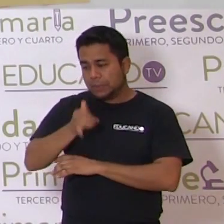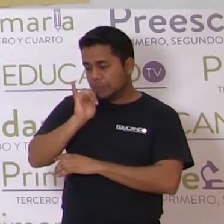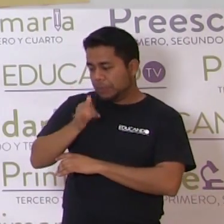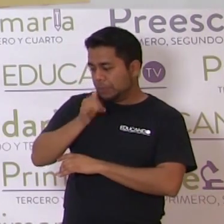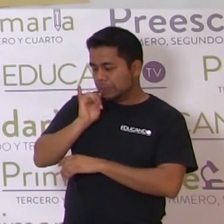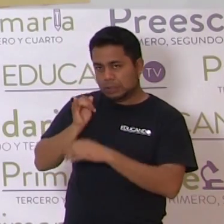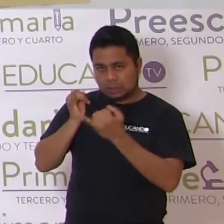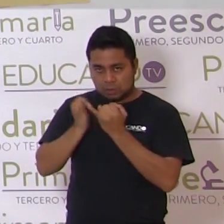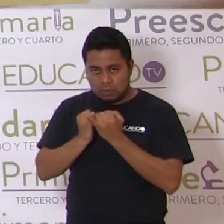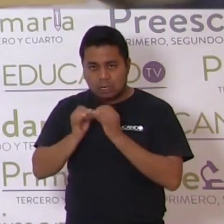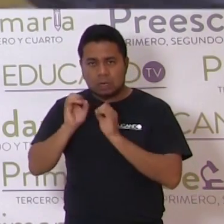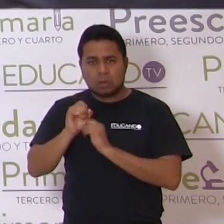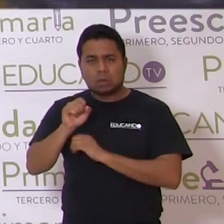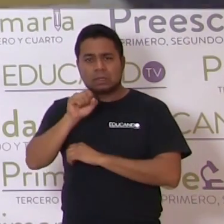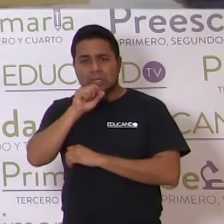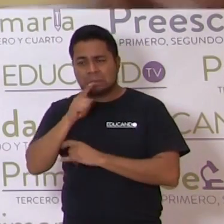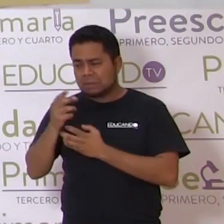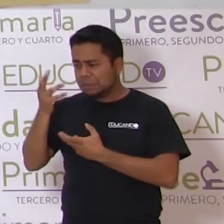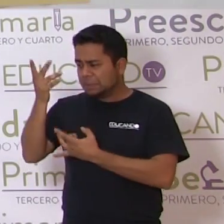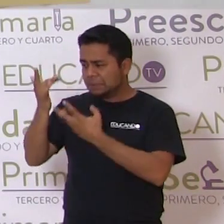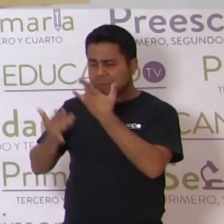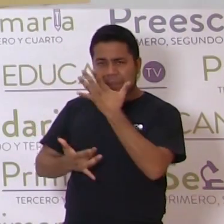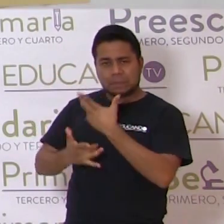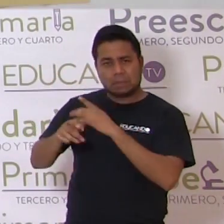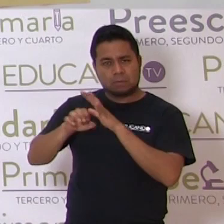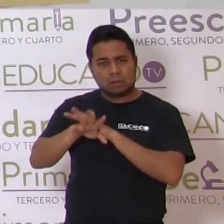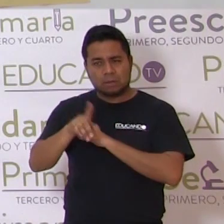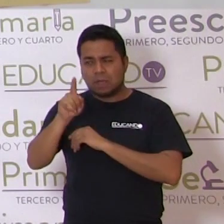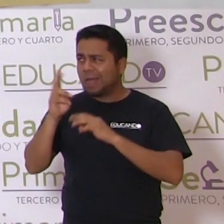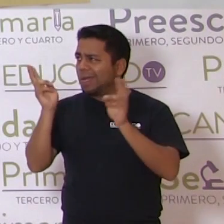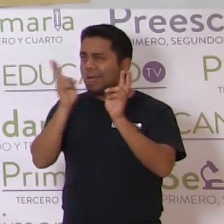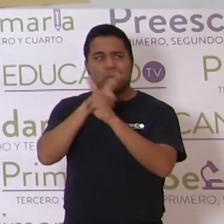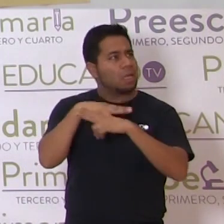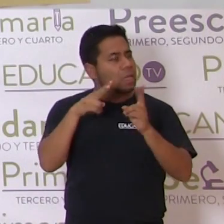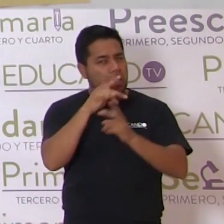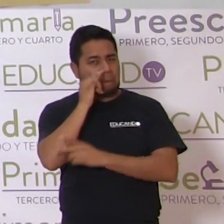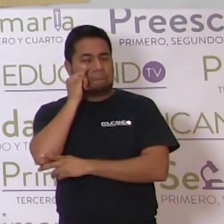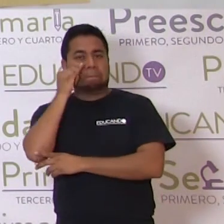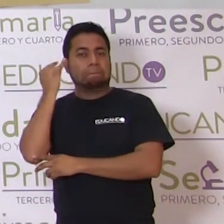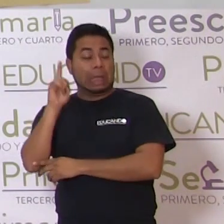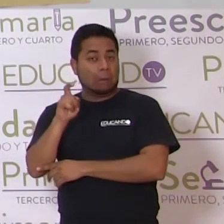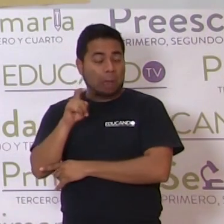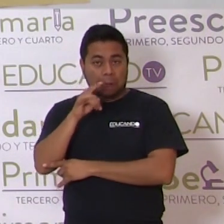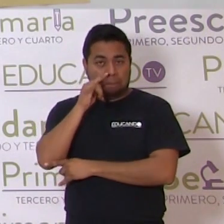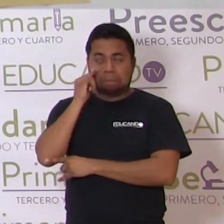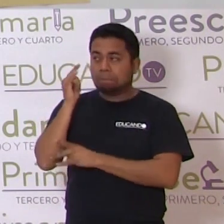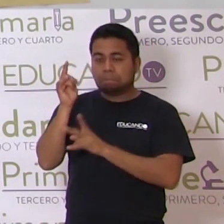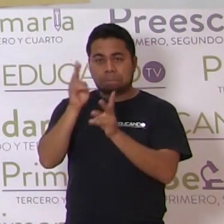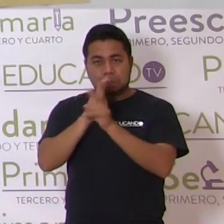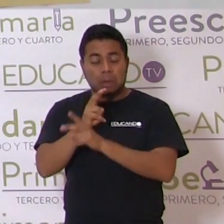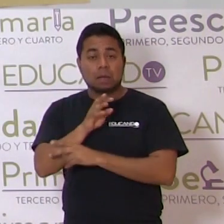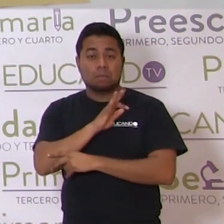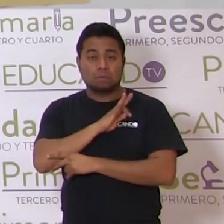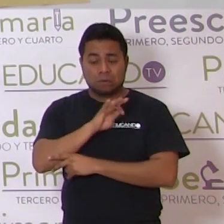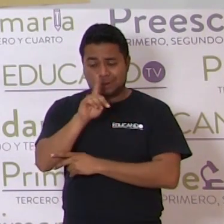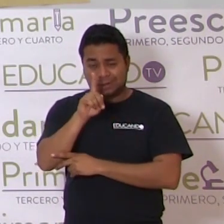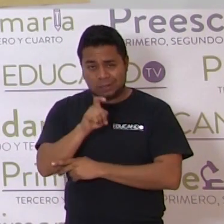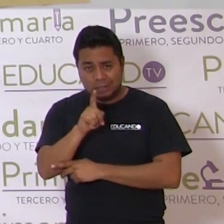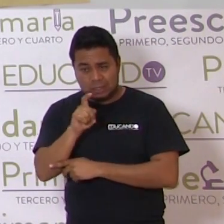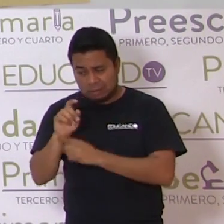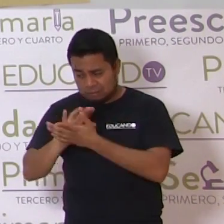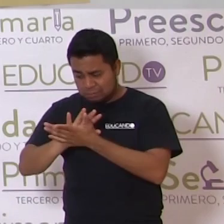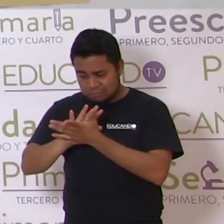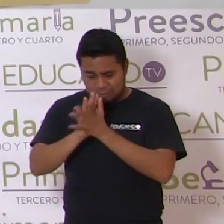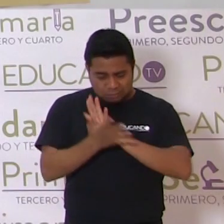bebemos, o en estado de vapor, como cuando está en el aire y no lo vemos. El agua puede pasar de un